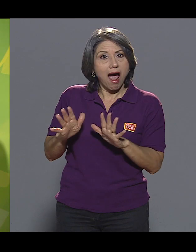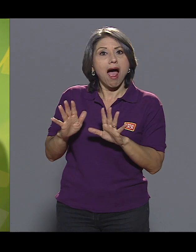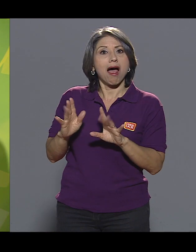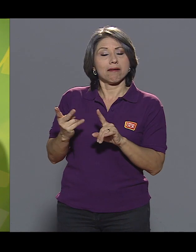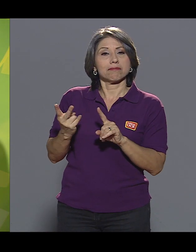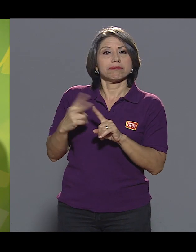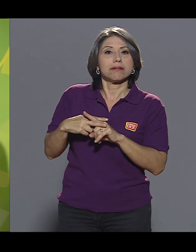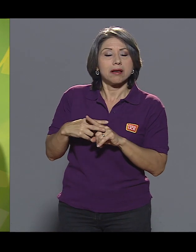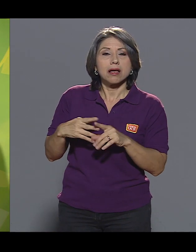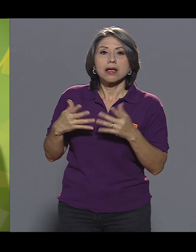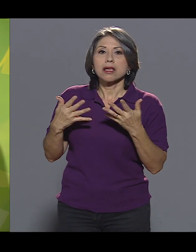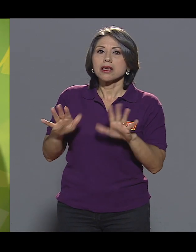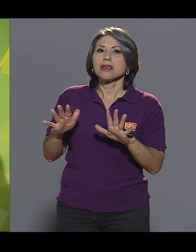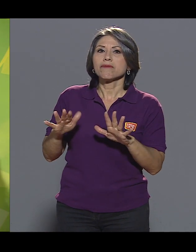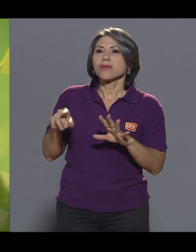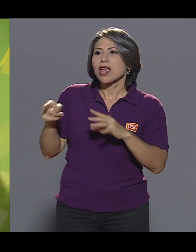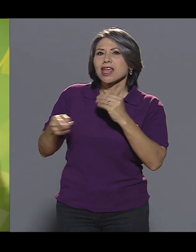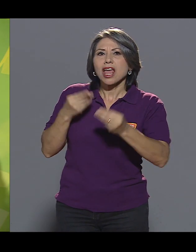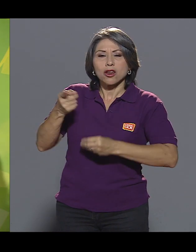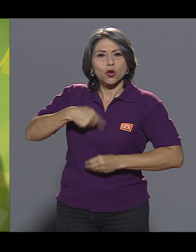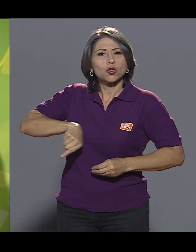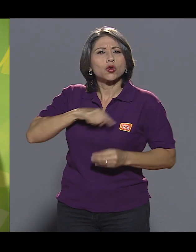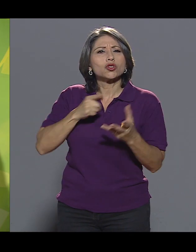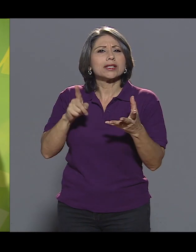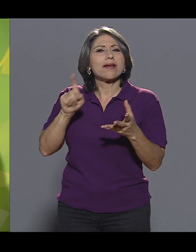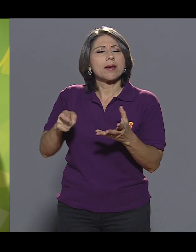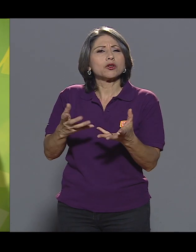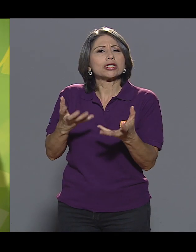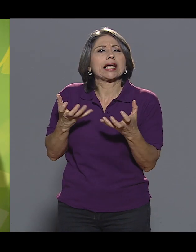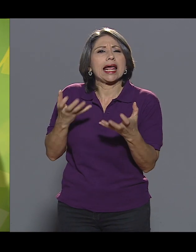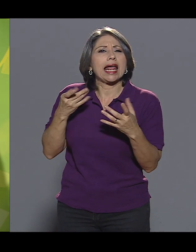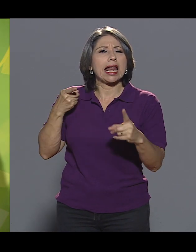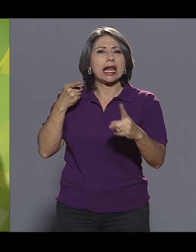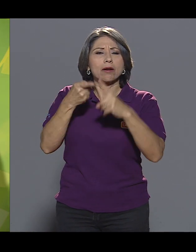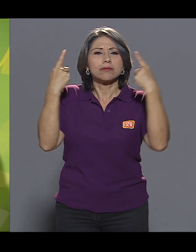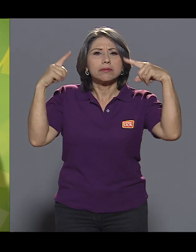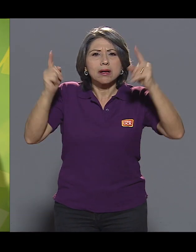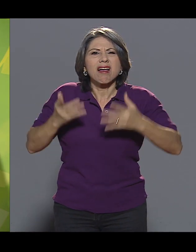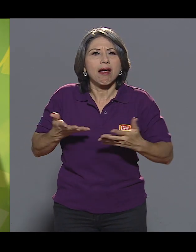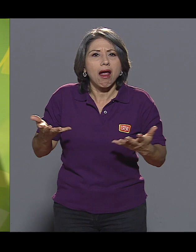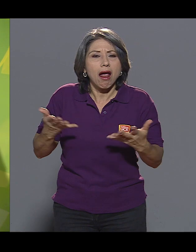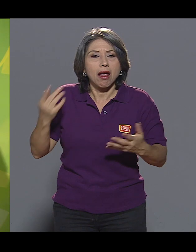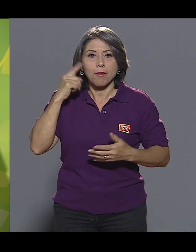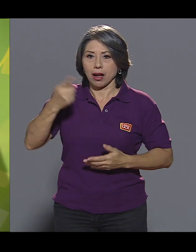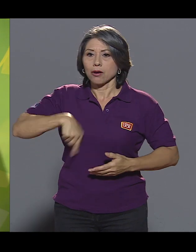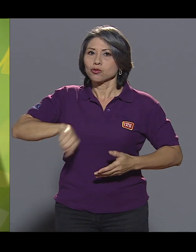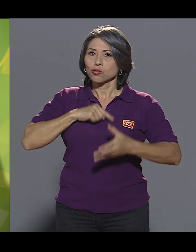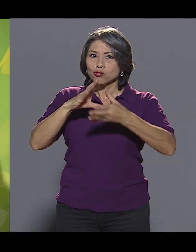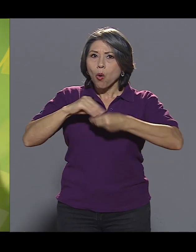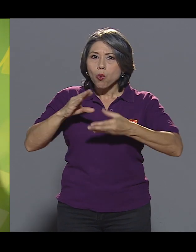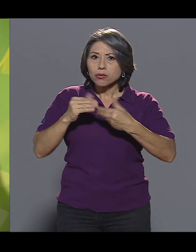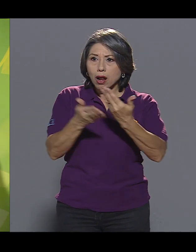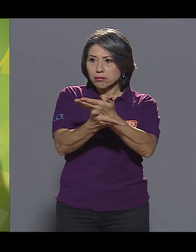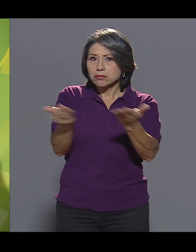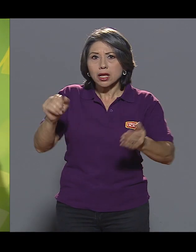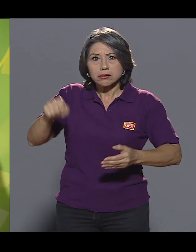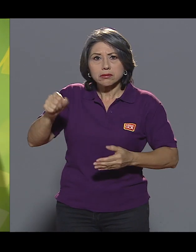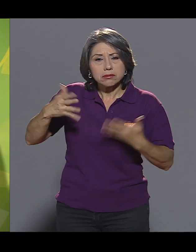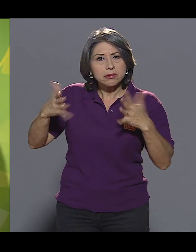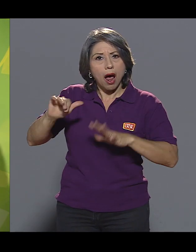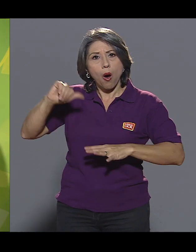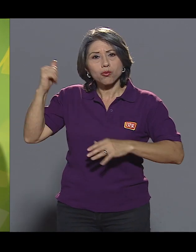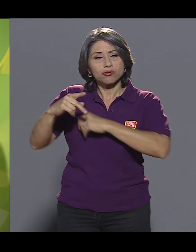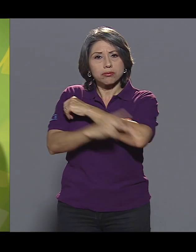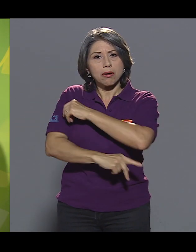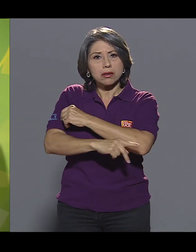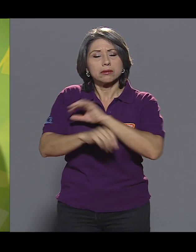practica y cuáles son esos referentes a los que deberíamos aspirar para nosotros, ¿verdad?, contarle a la gente que efectivamente se hace en otros países,